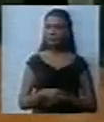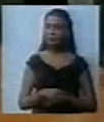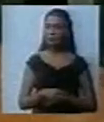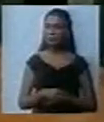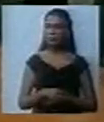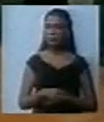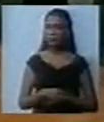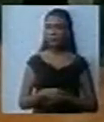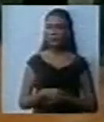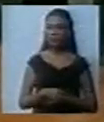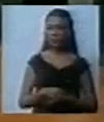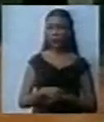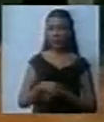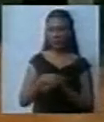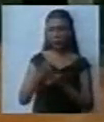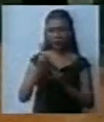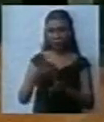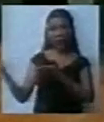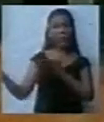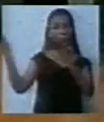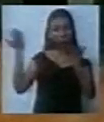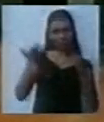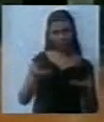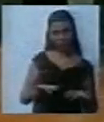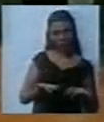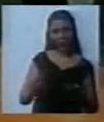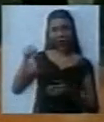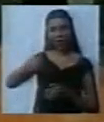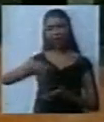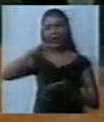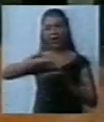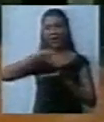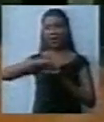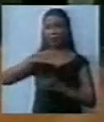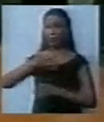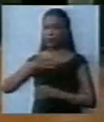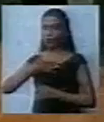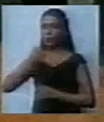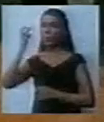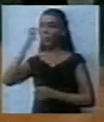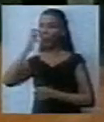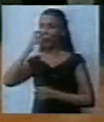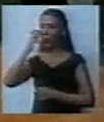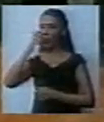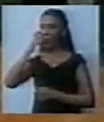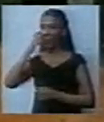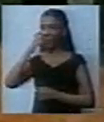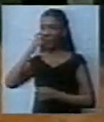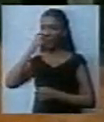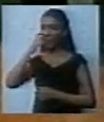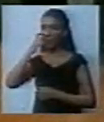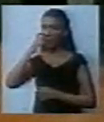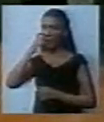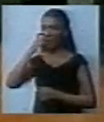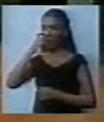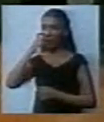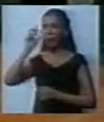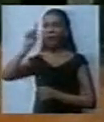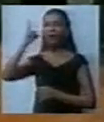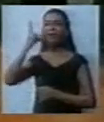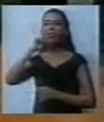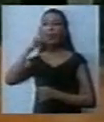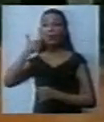Bueno, antes que nada, bienvenidos a nuestra ciudad. Bueno, yo soy el papá de Luisito, que hizo posible que de